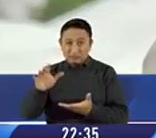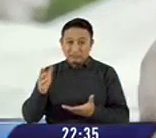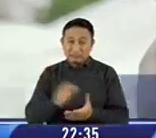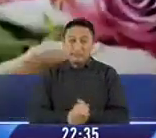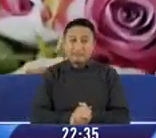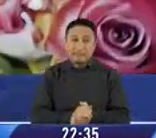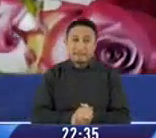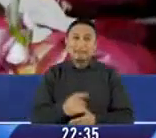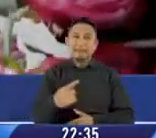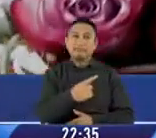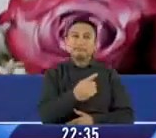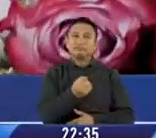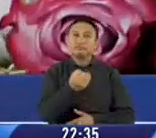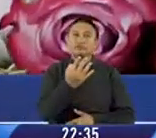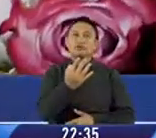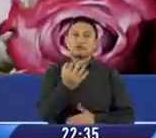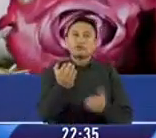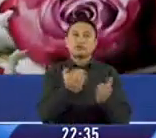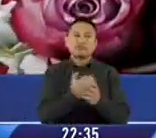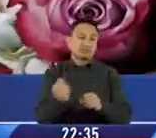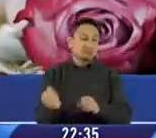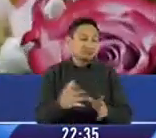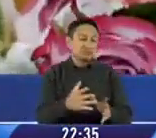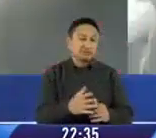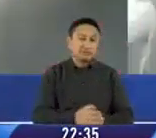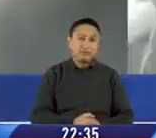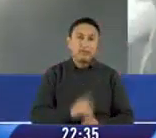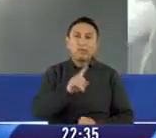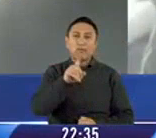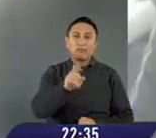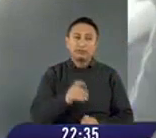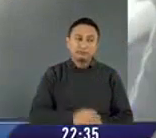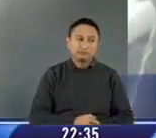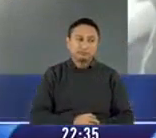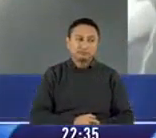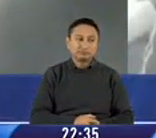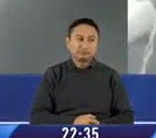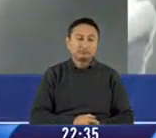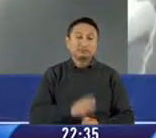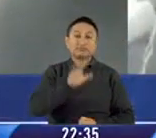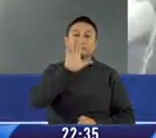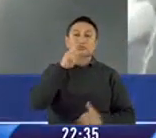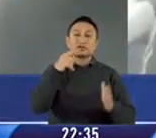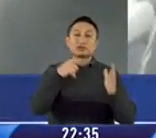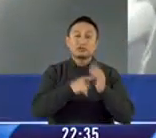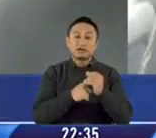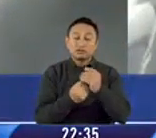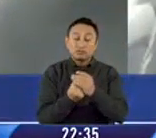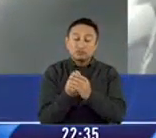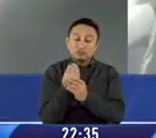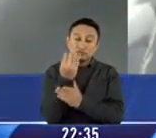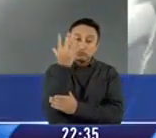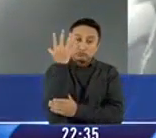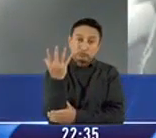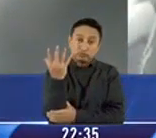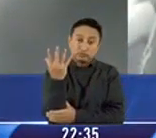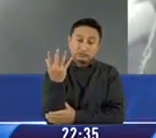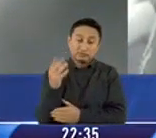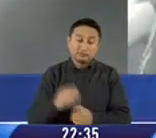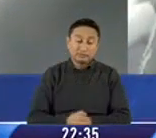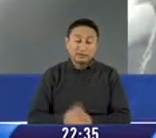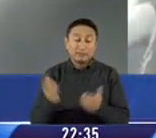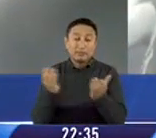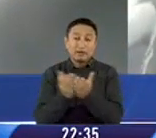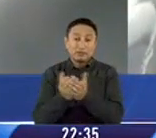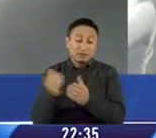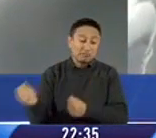¿Cuántos tallos tendrán que tirar a la basura? Consultamos. Un aproximado de unos 5.000 tallos tendremos que mandar a, si no se